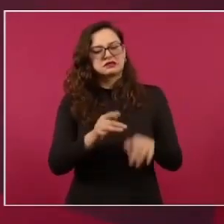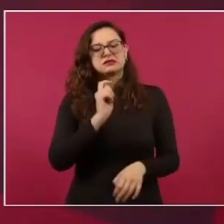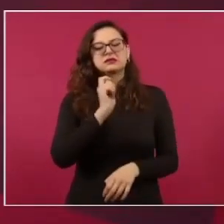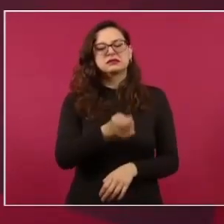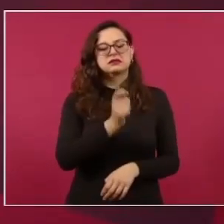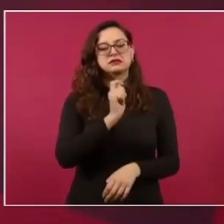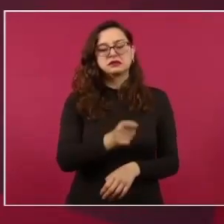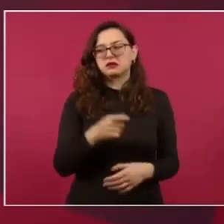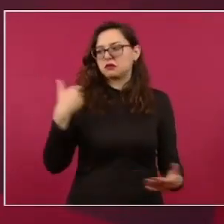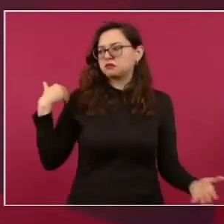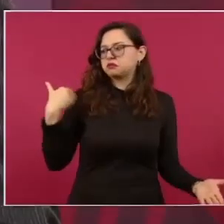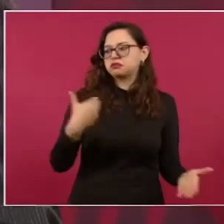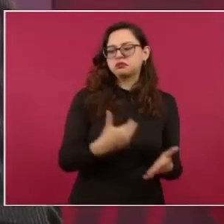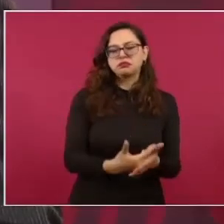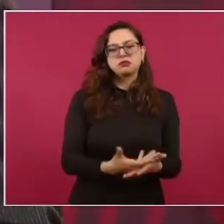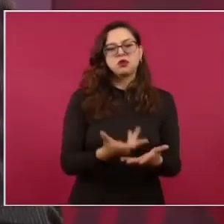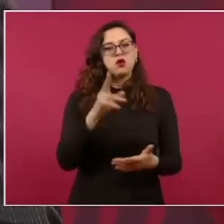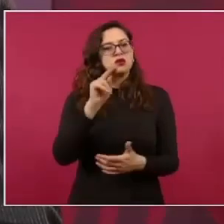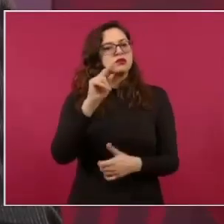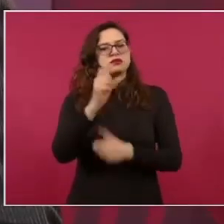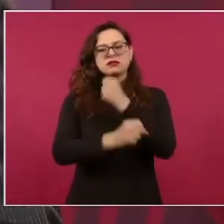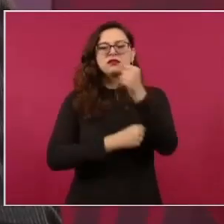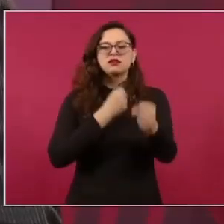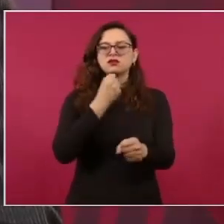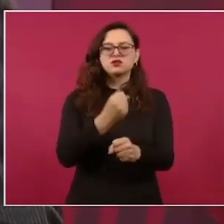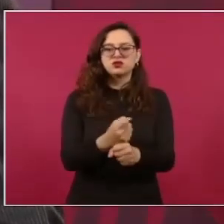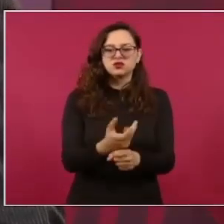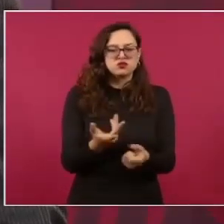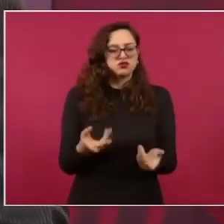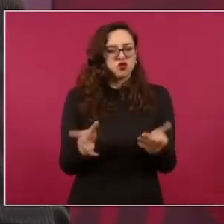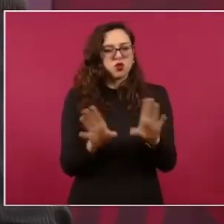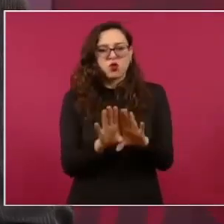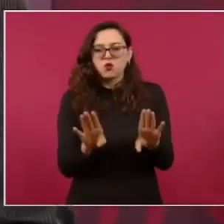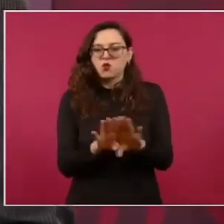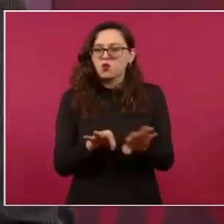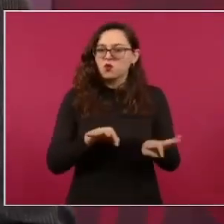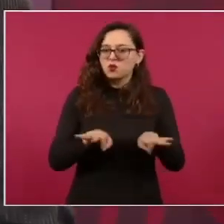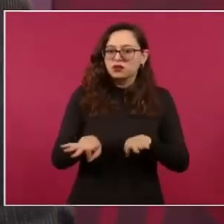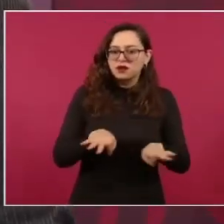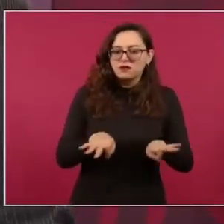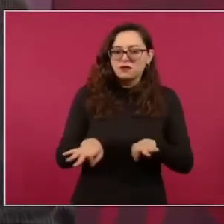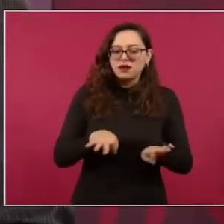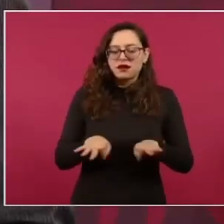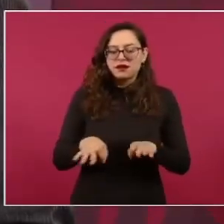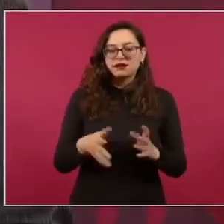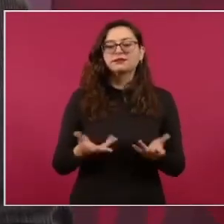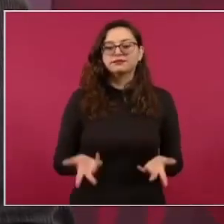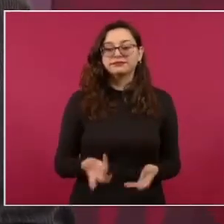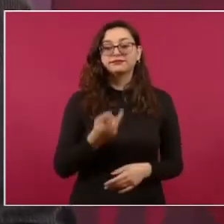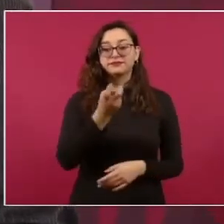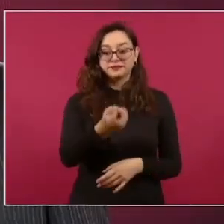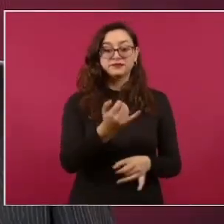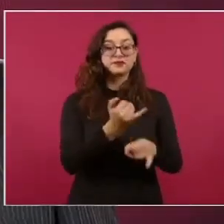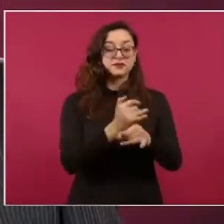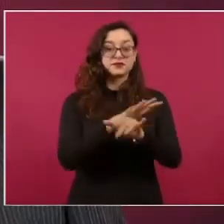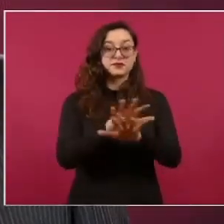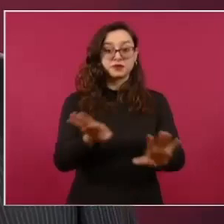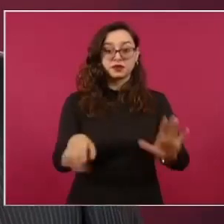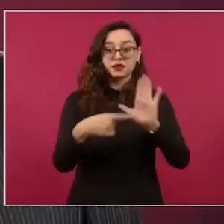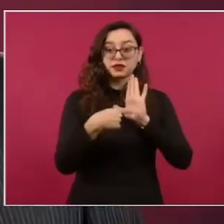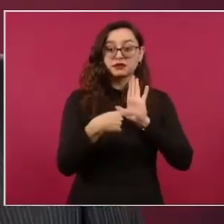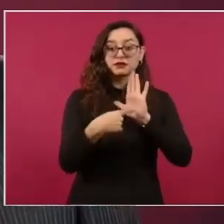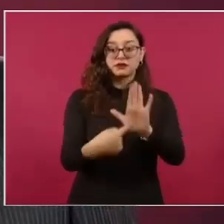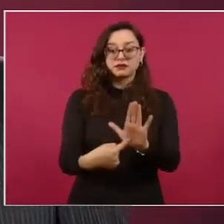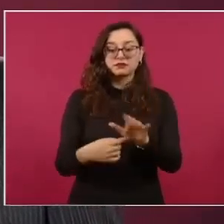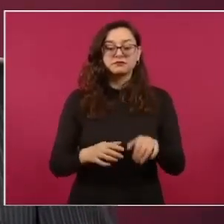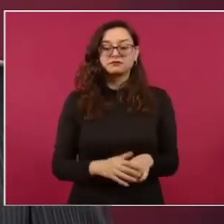tanto en lo que es su esencia, la atención a los